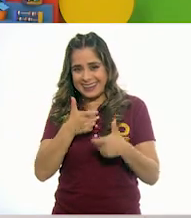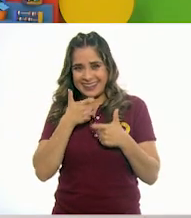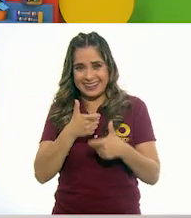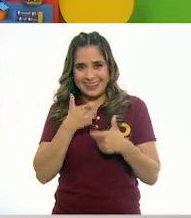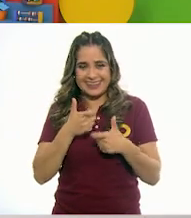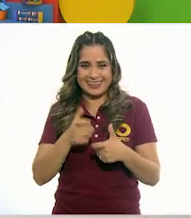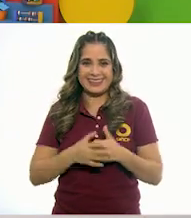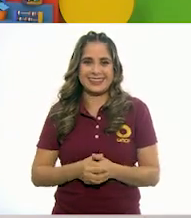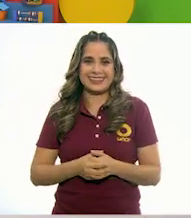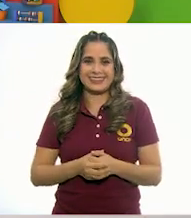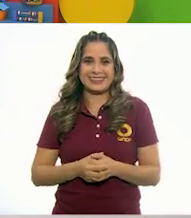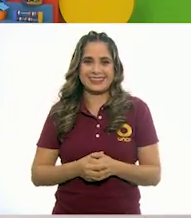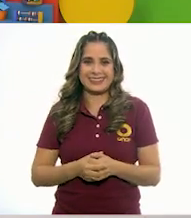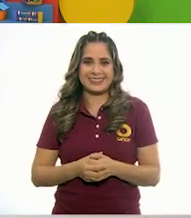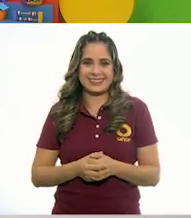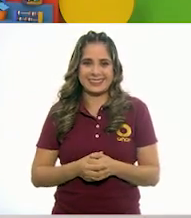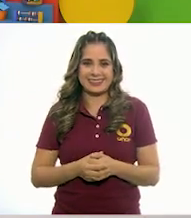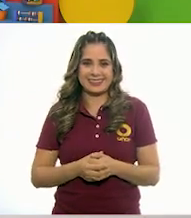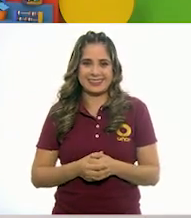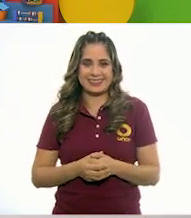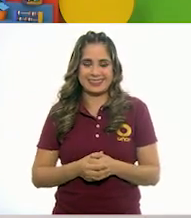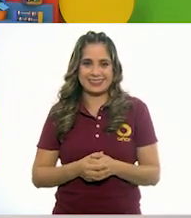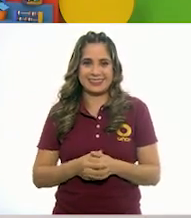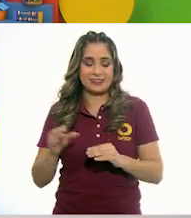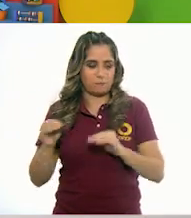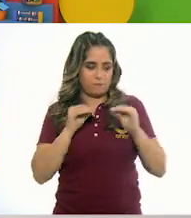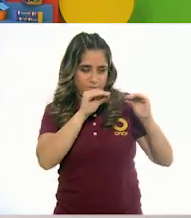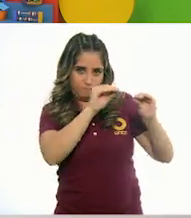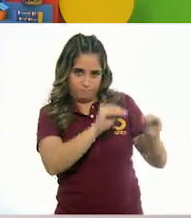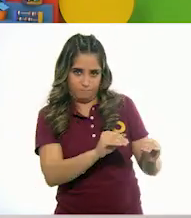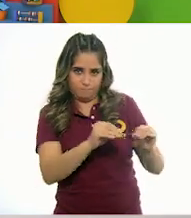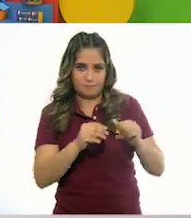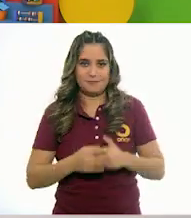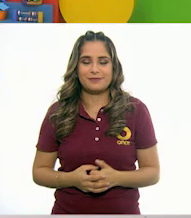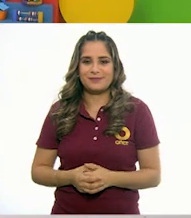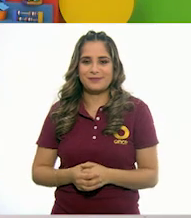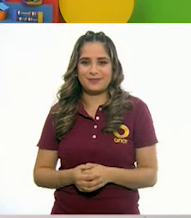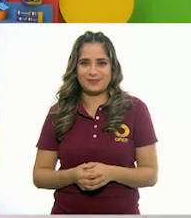¡Choque de vikingos! Sí. Y vamos a acomodarlo.